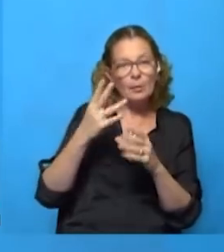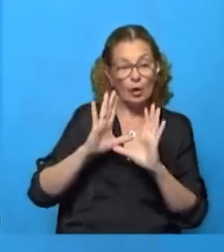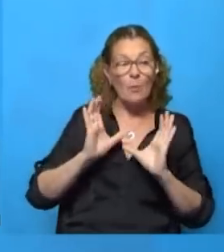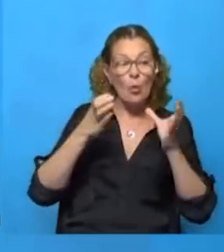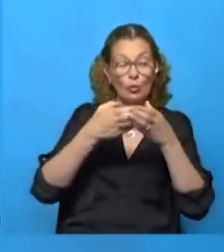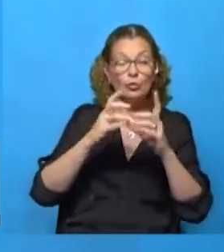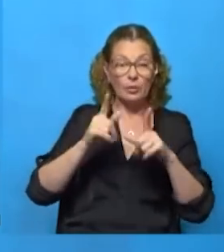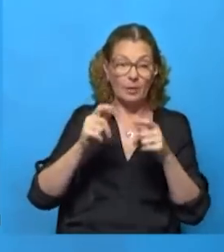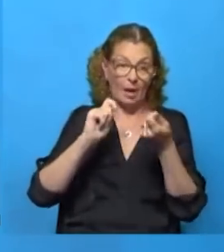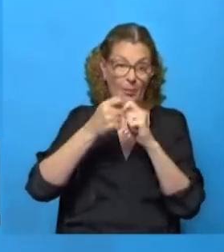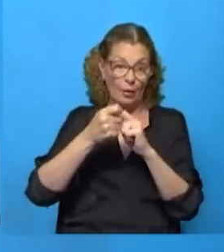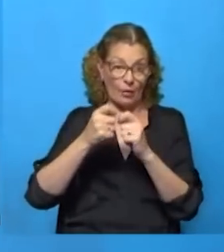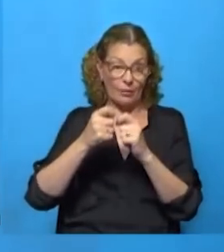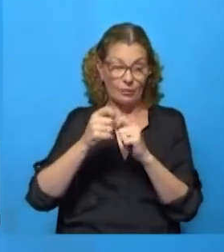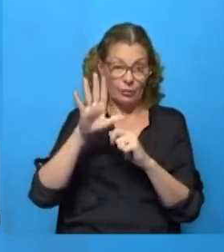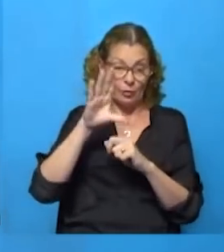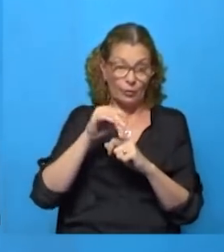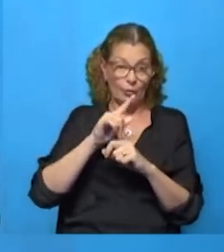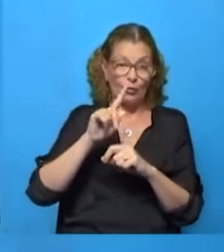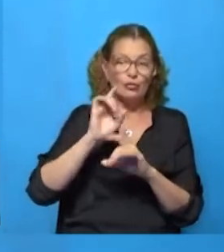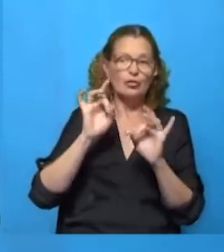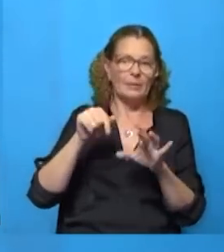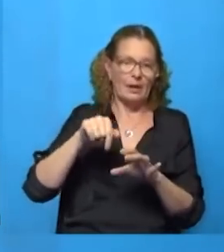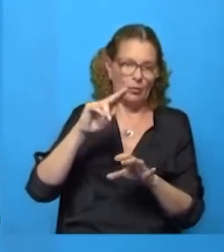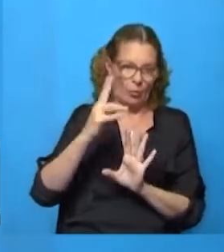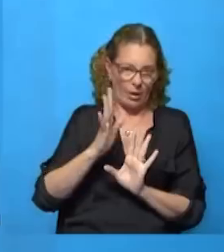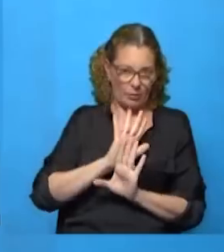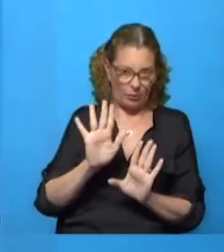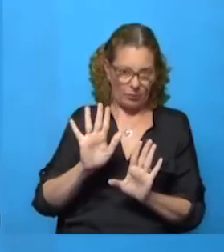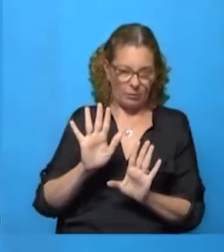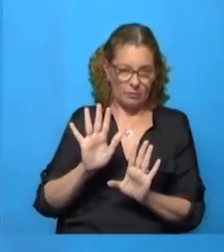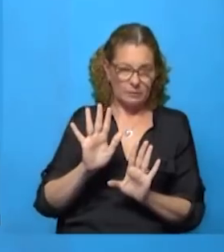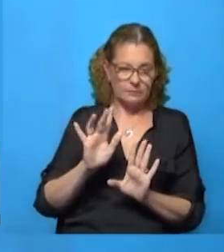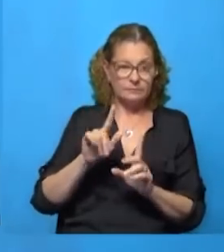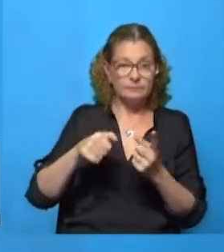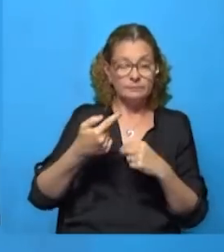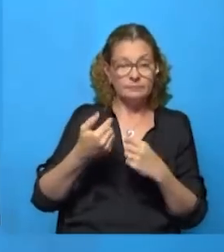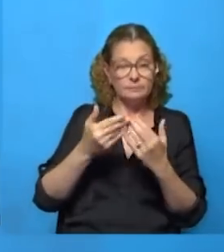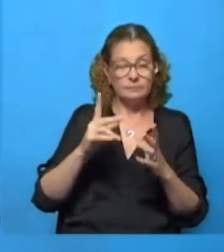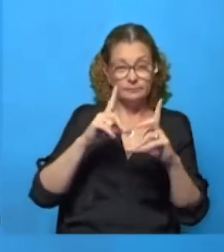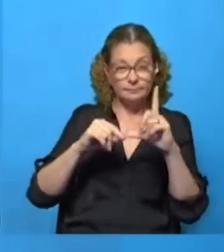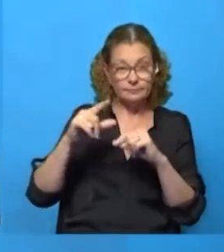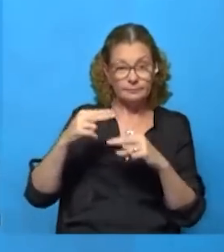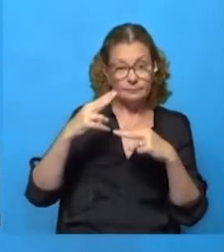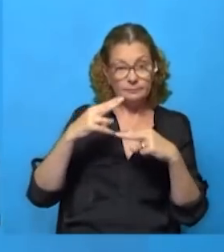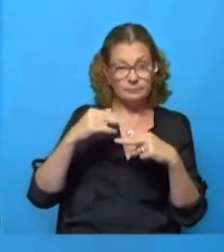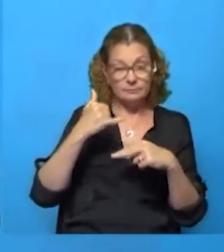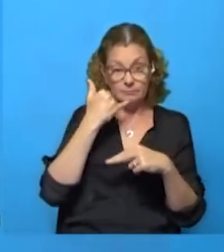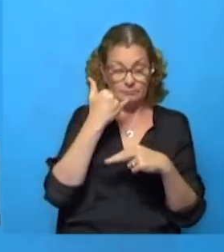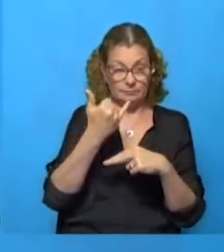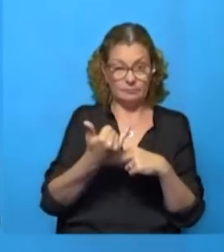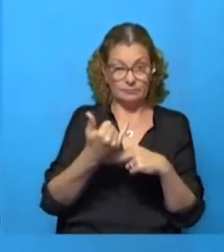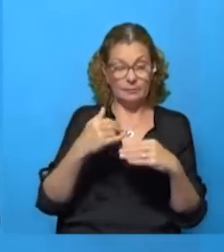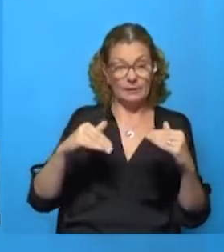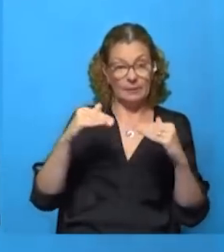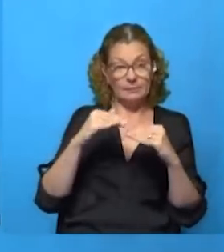mundial no decir la transformación no es que se da acá después empezaron las encuestas online las encuestas